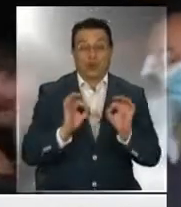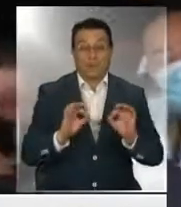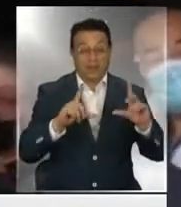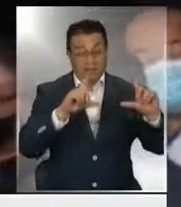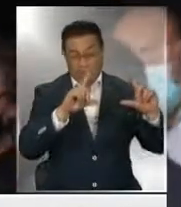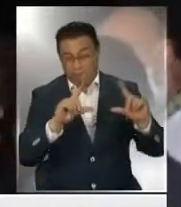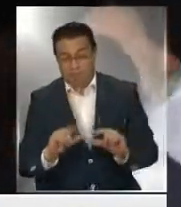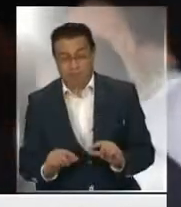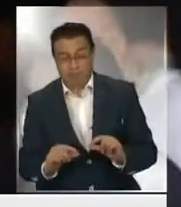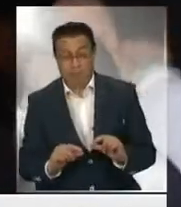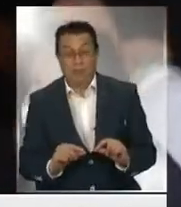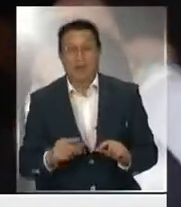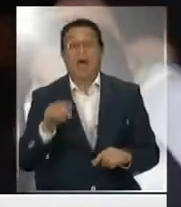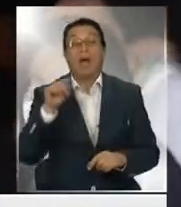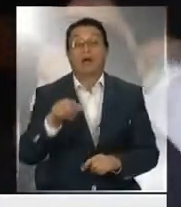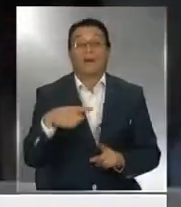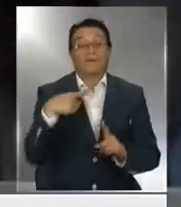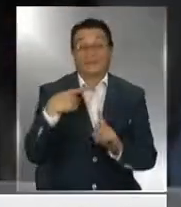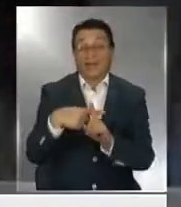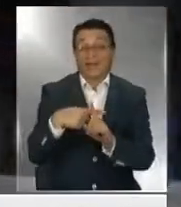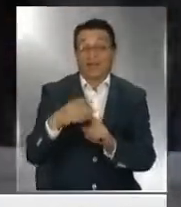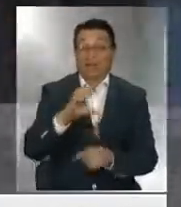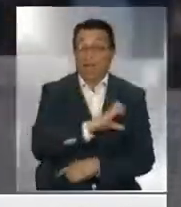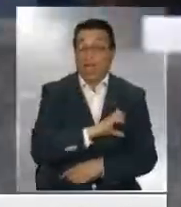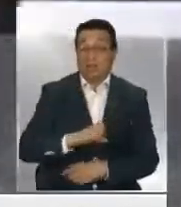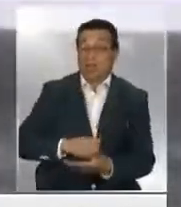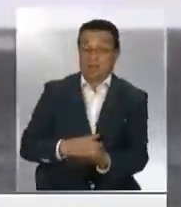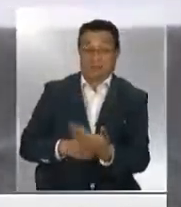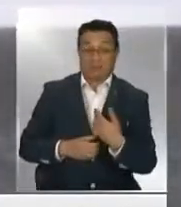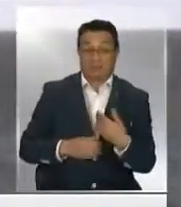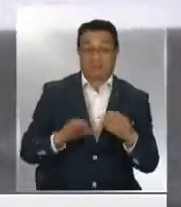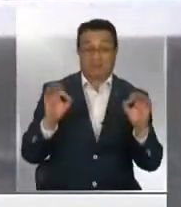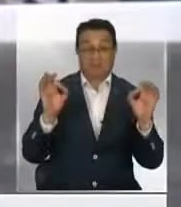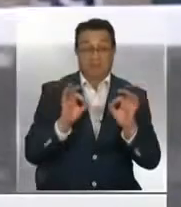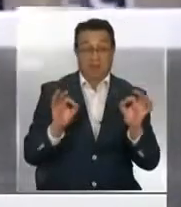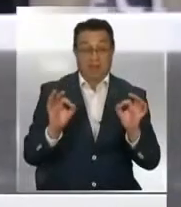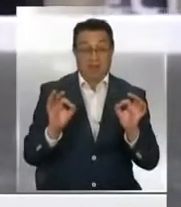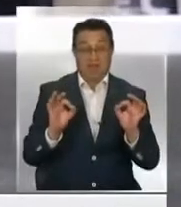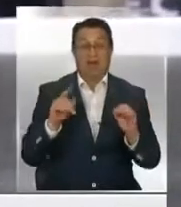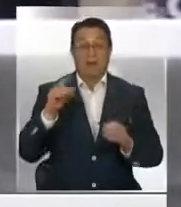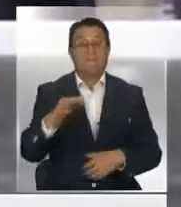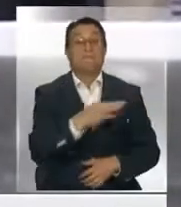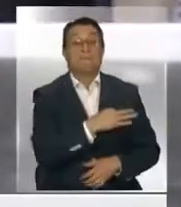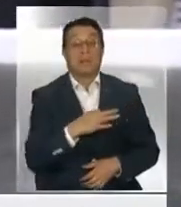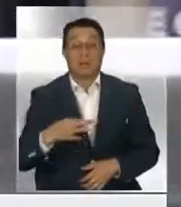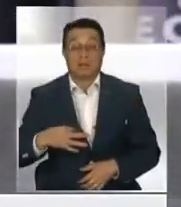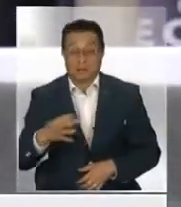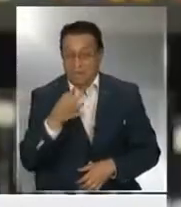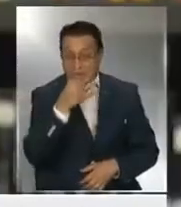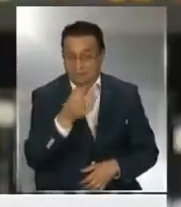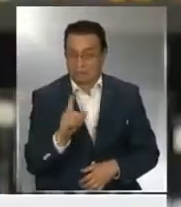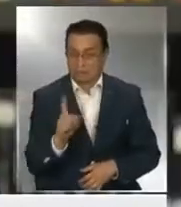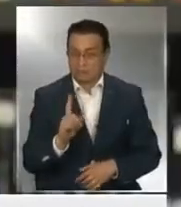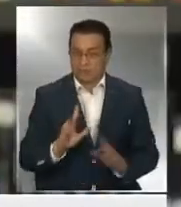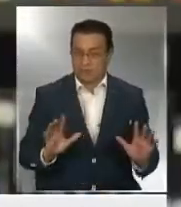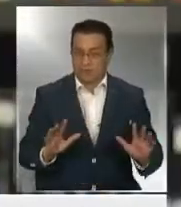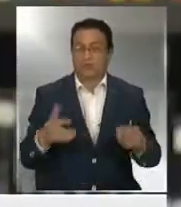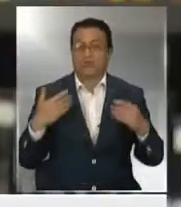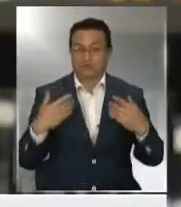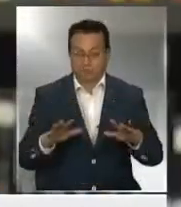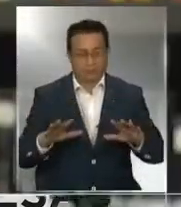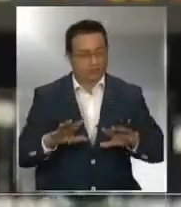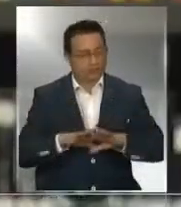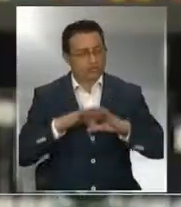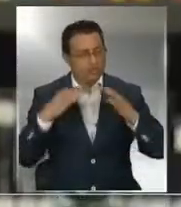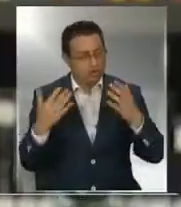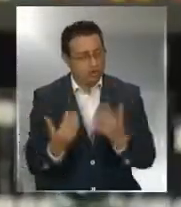ha podido obtener beneficios estatales para recuperarse, a pesar que desde el ministerio aseguran lo contrario. Hemos hecho